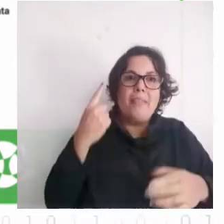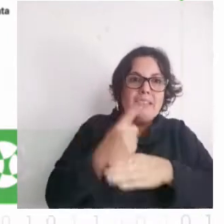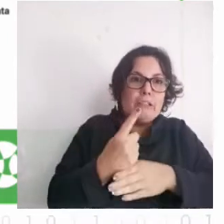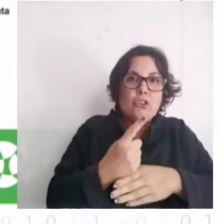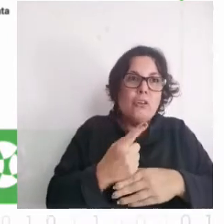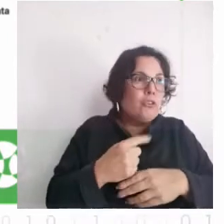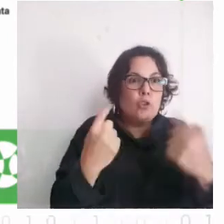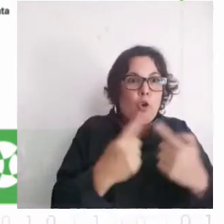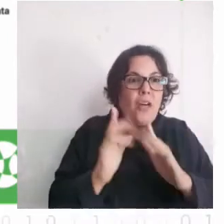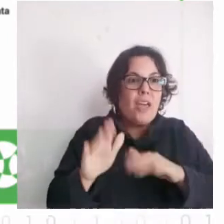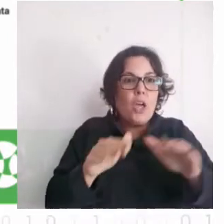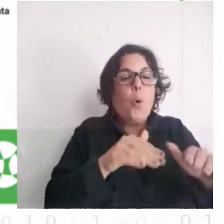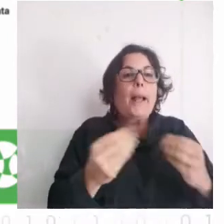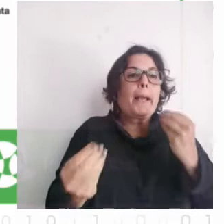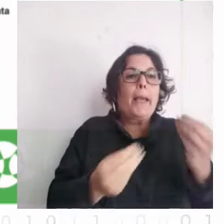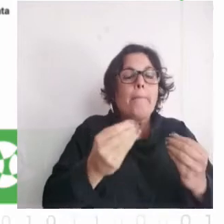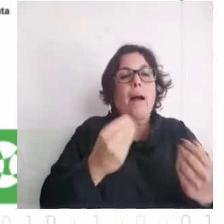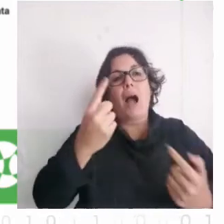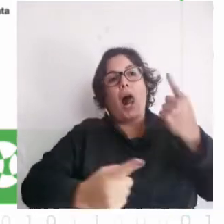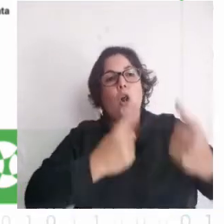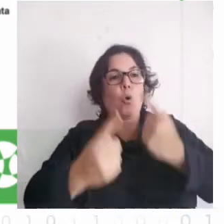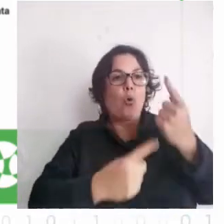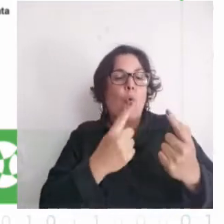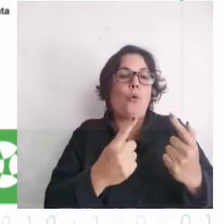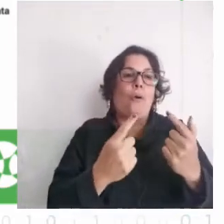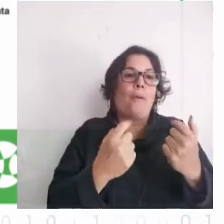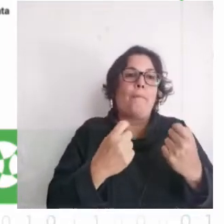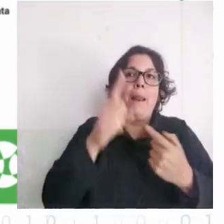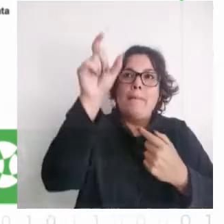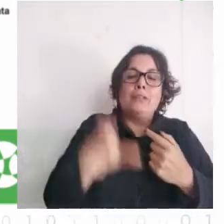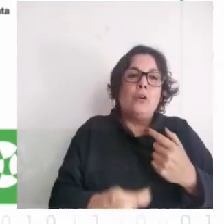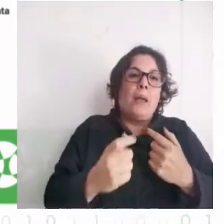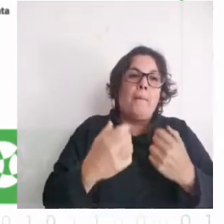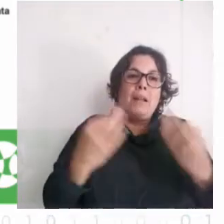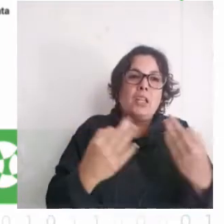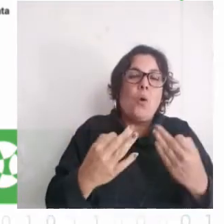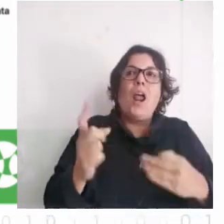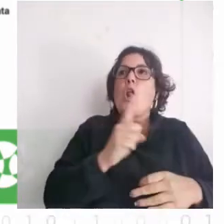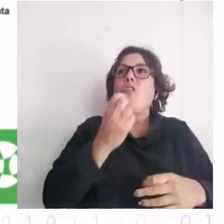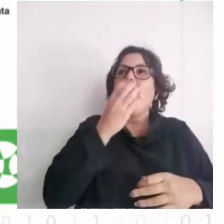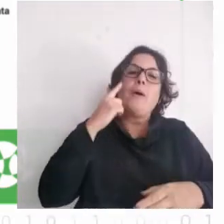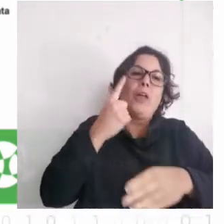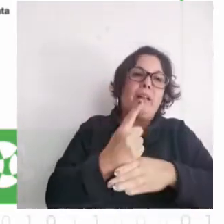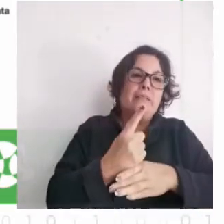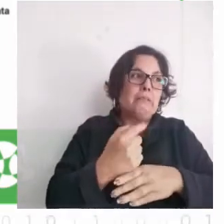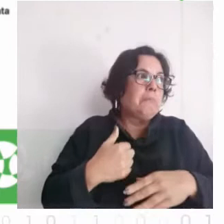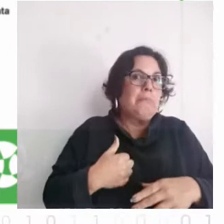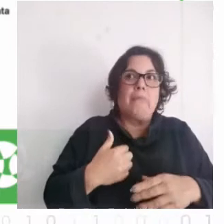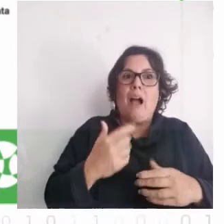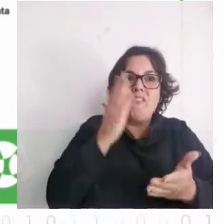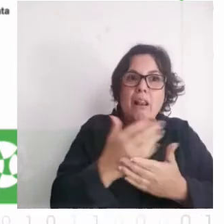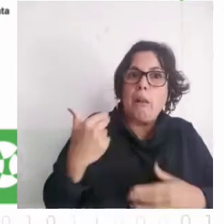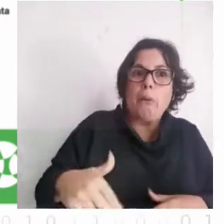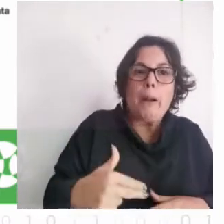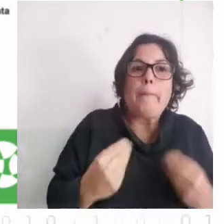pasa? En algunos casos, no, para esa persona en particular no fue la mejor decisión porque nunca le habría pasado, lo